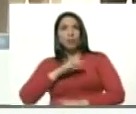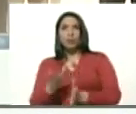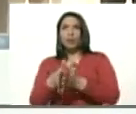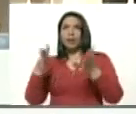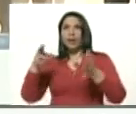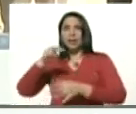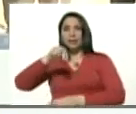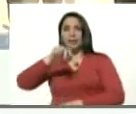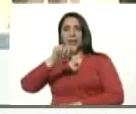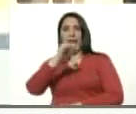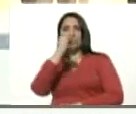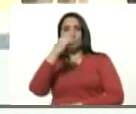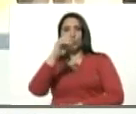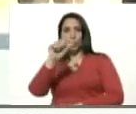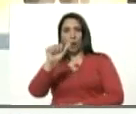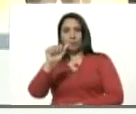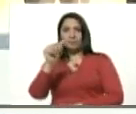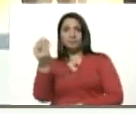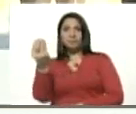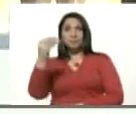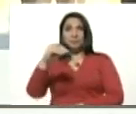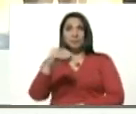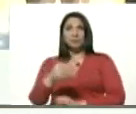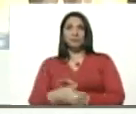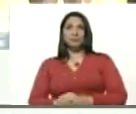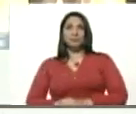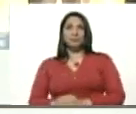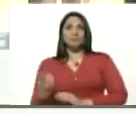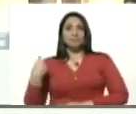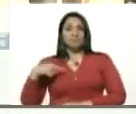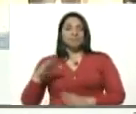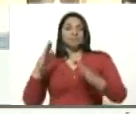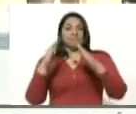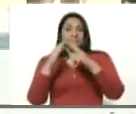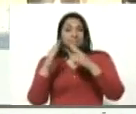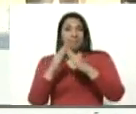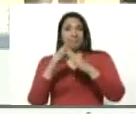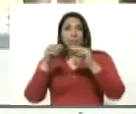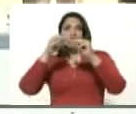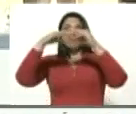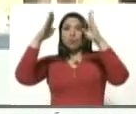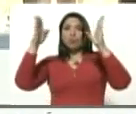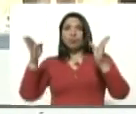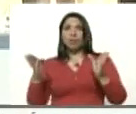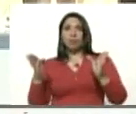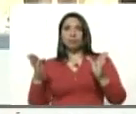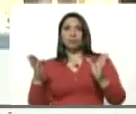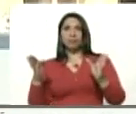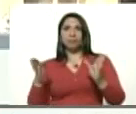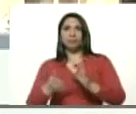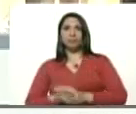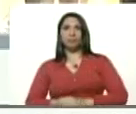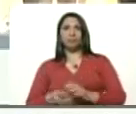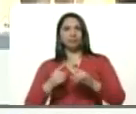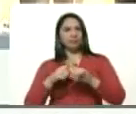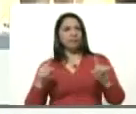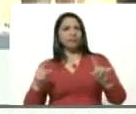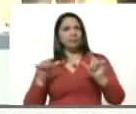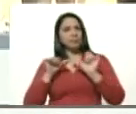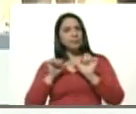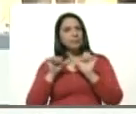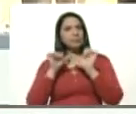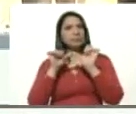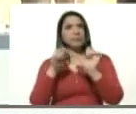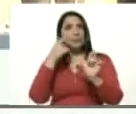Aquiles Nasoa. Además, ahí tiene su casa museo, ¿no? Para que sigamos,